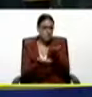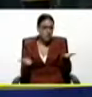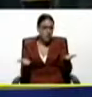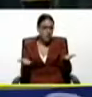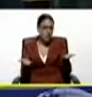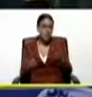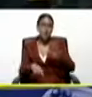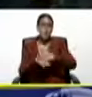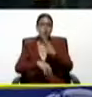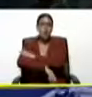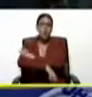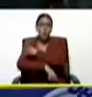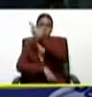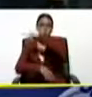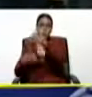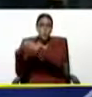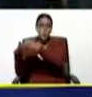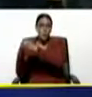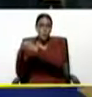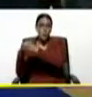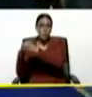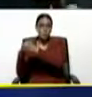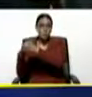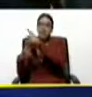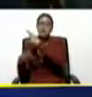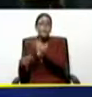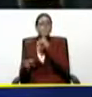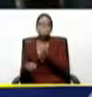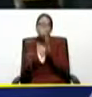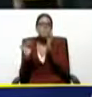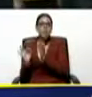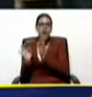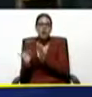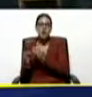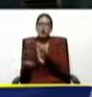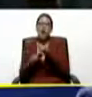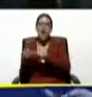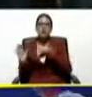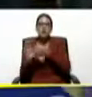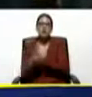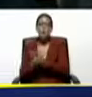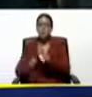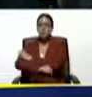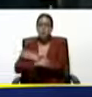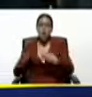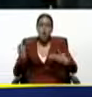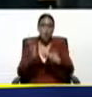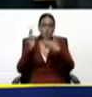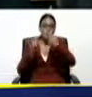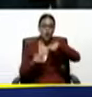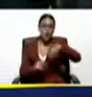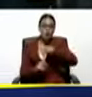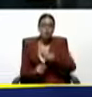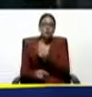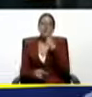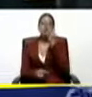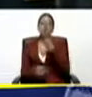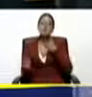Porque la derecha opositora son muy malos para hacer oposición. Piden